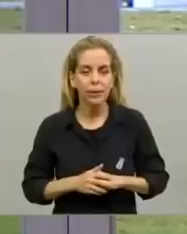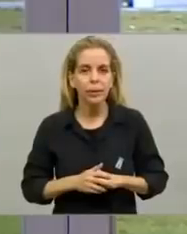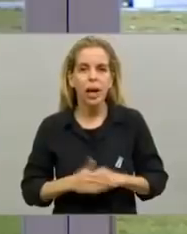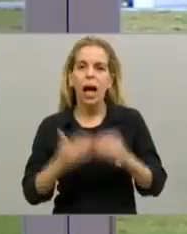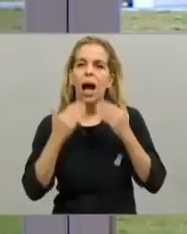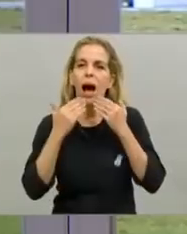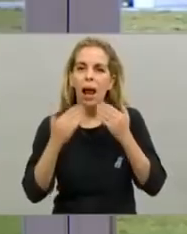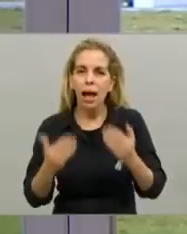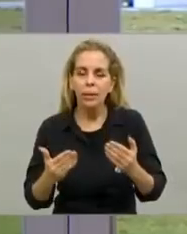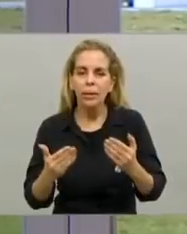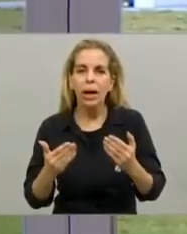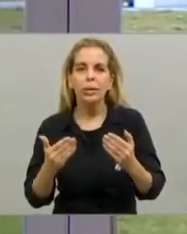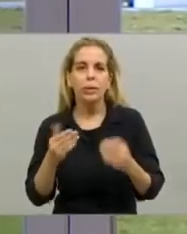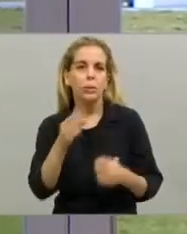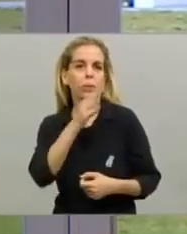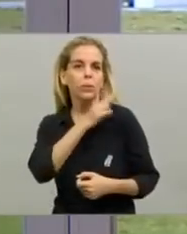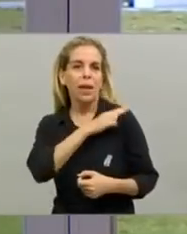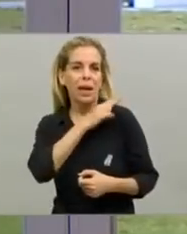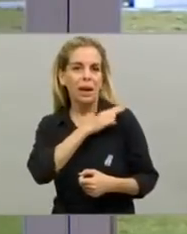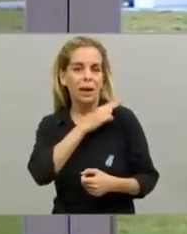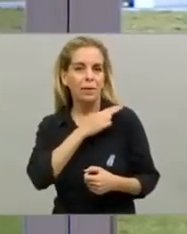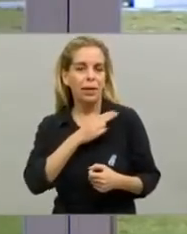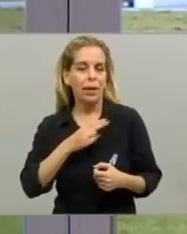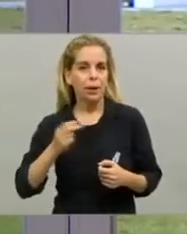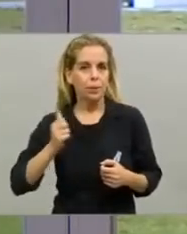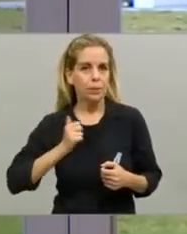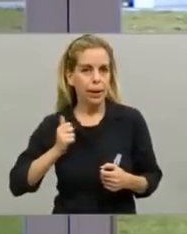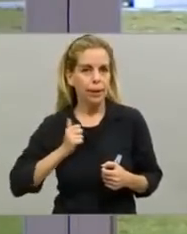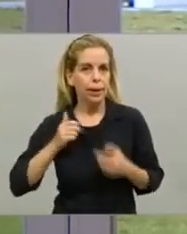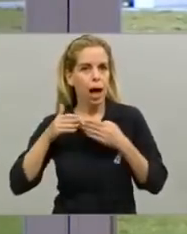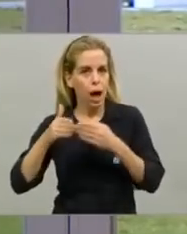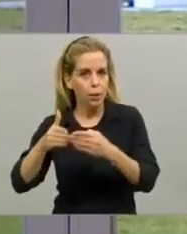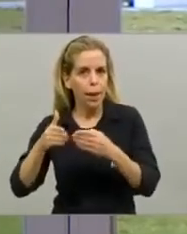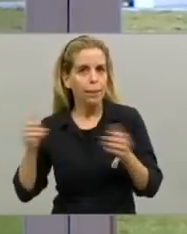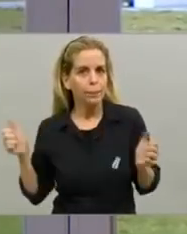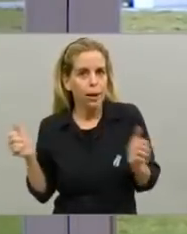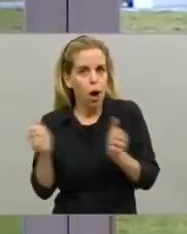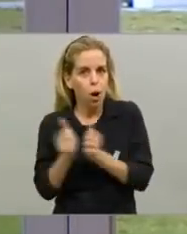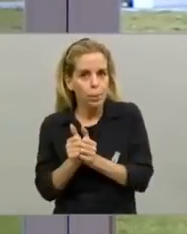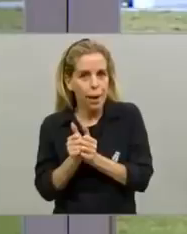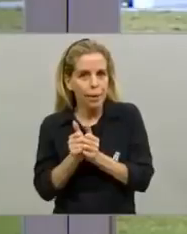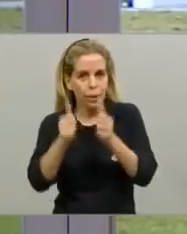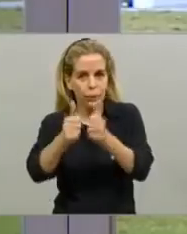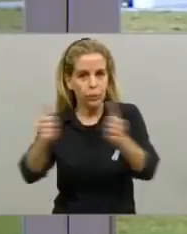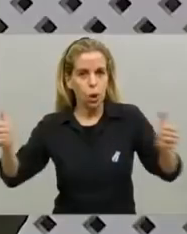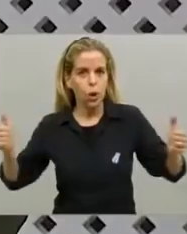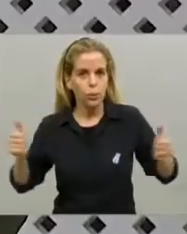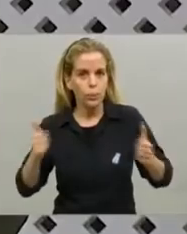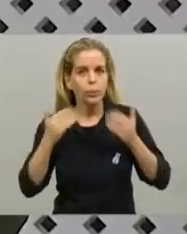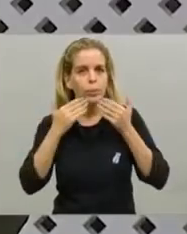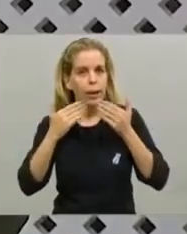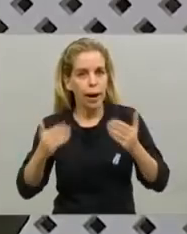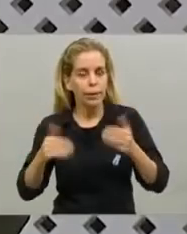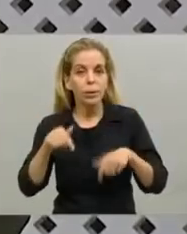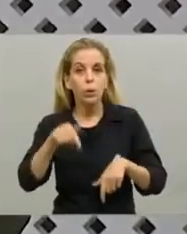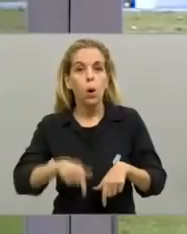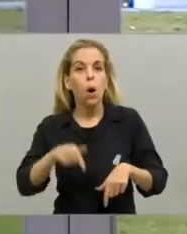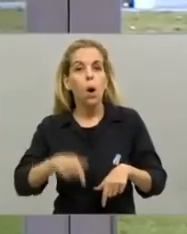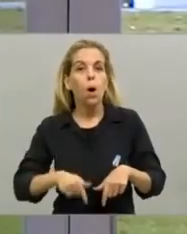Gracias a los jefes de nuestras queridas Fuerzas Armadas que también están aquí acompañándome. Hoy es un